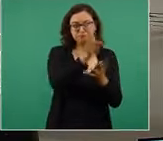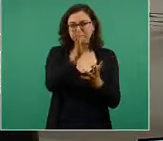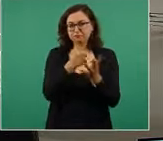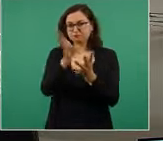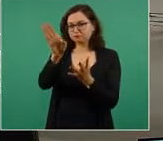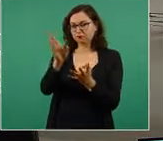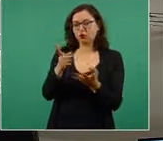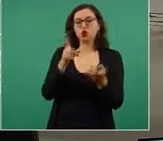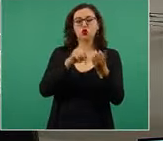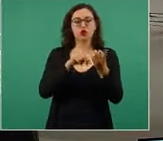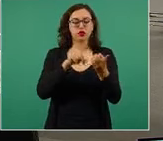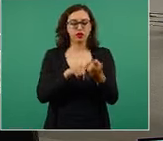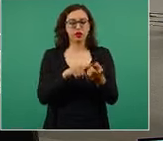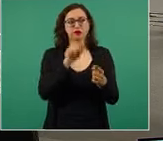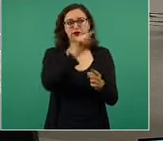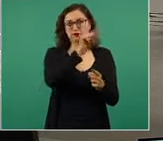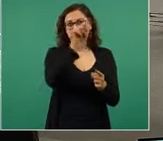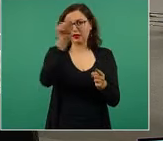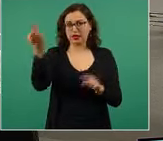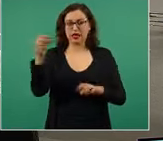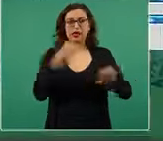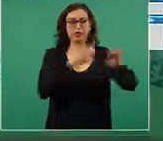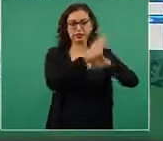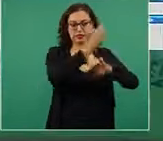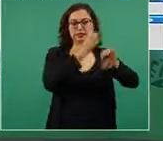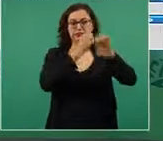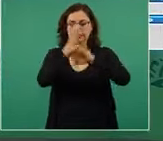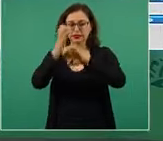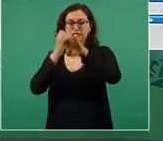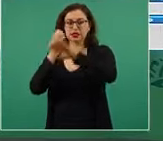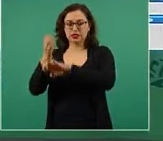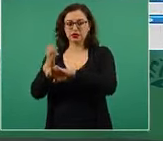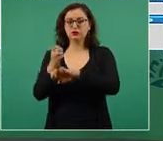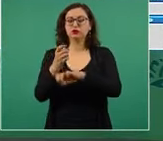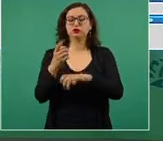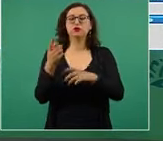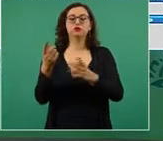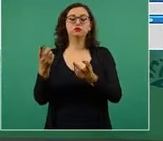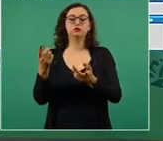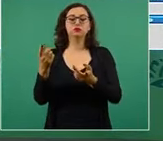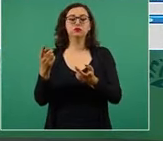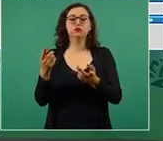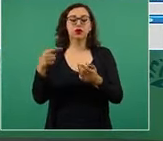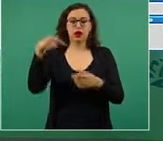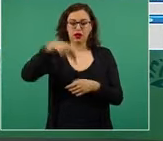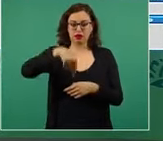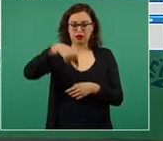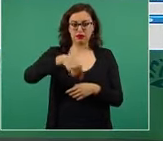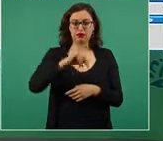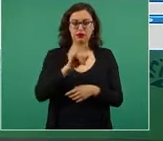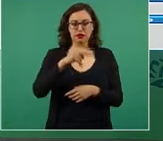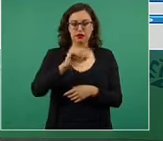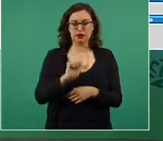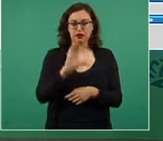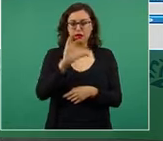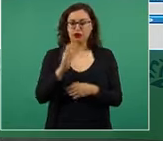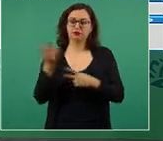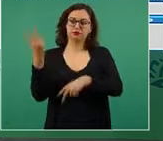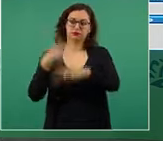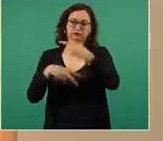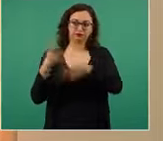son estados que vinieron al Incan a recoger sus vacunas, es Hidalgo y